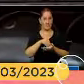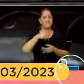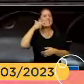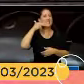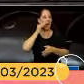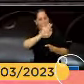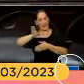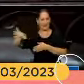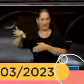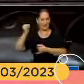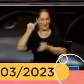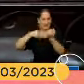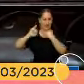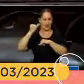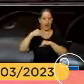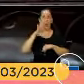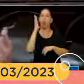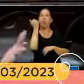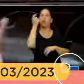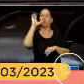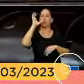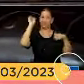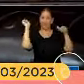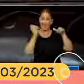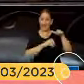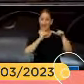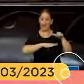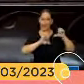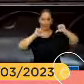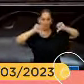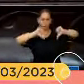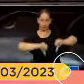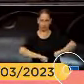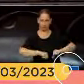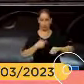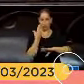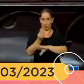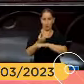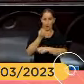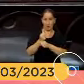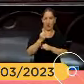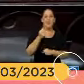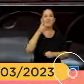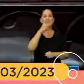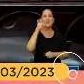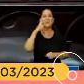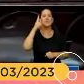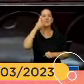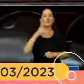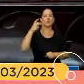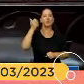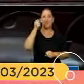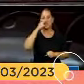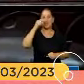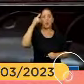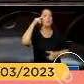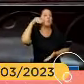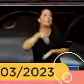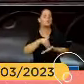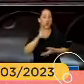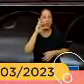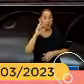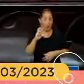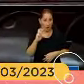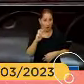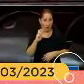los intereses. Las reservas del Banco Central cayeron desde que asumieron hasta ahora 6.179 millones de dólares.